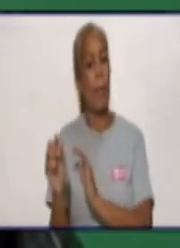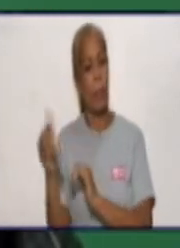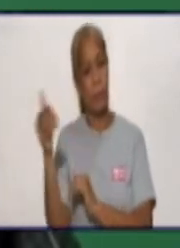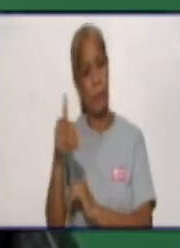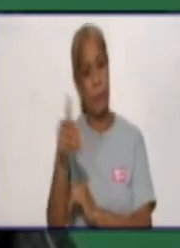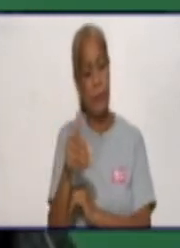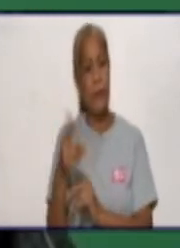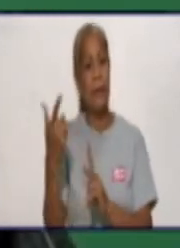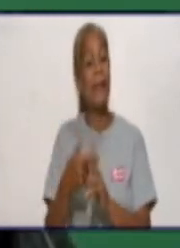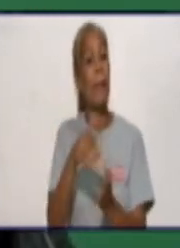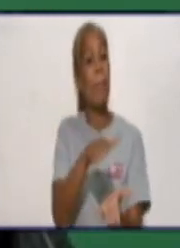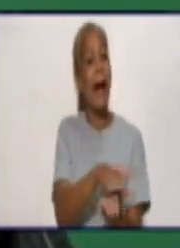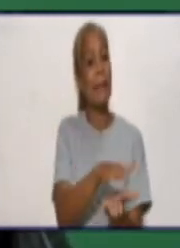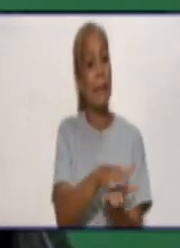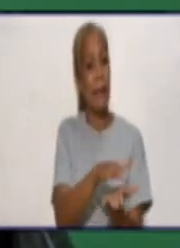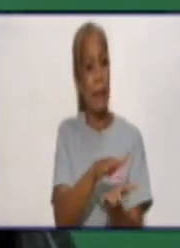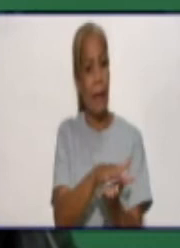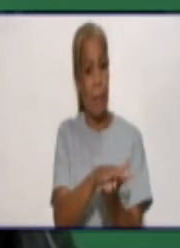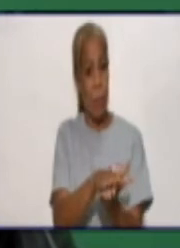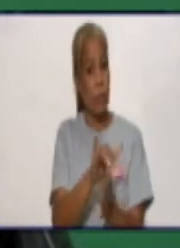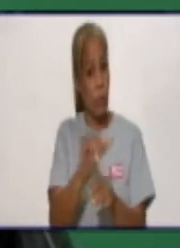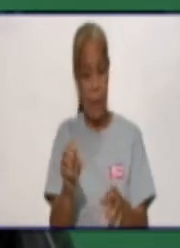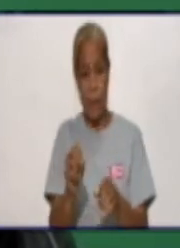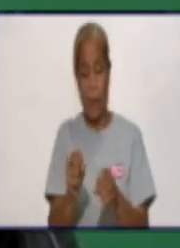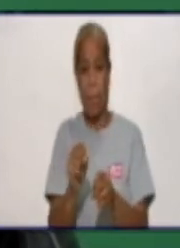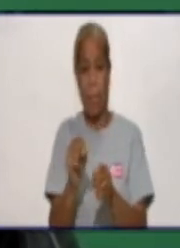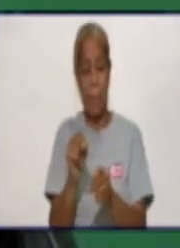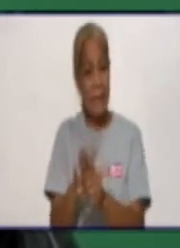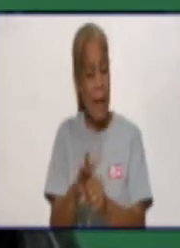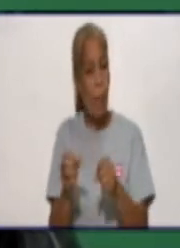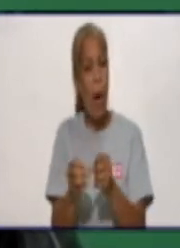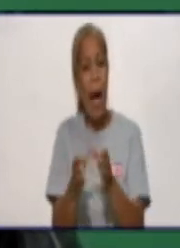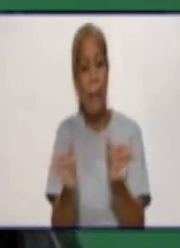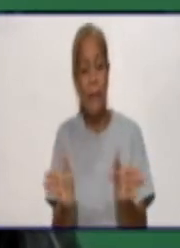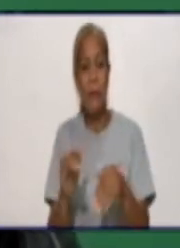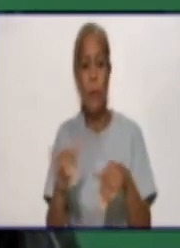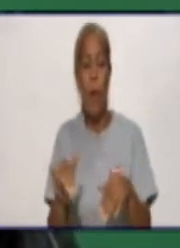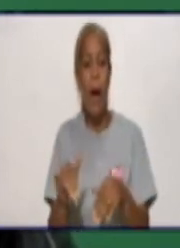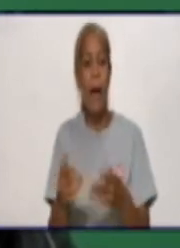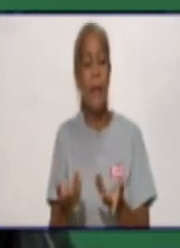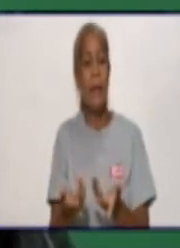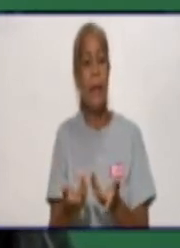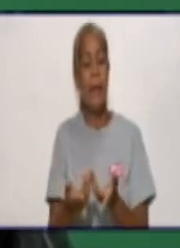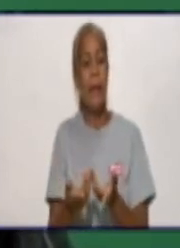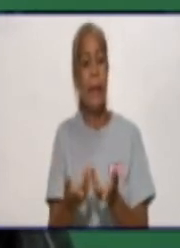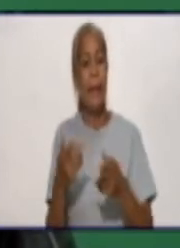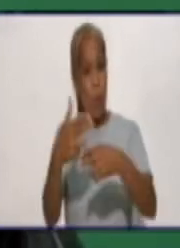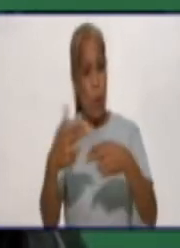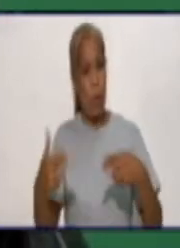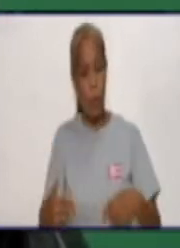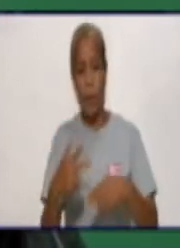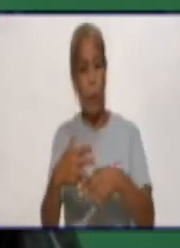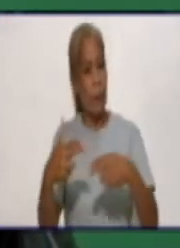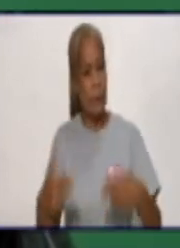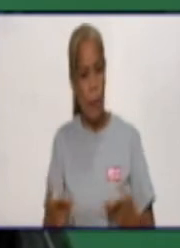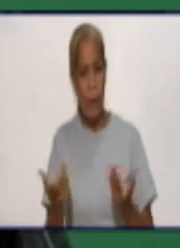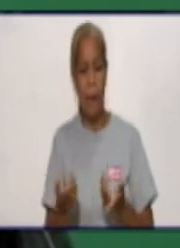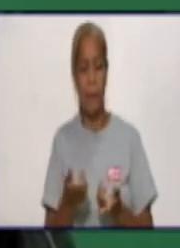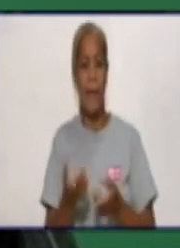mantenemos aperturamos bares las cantinas los cabaret y vamos gradualmente